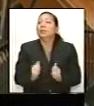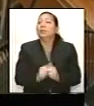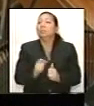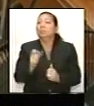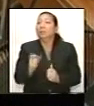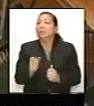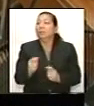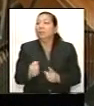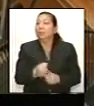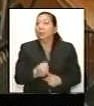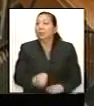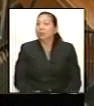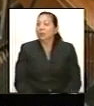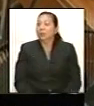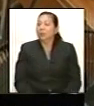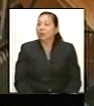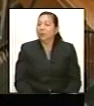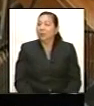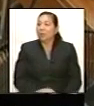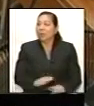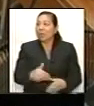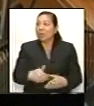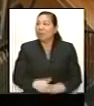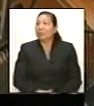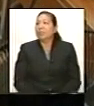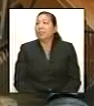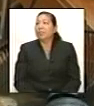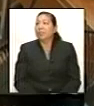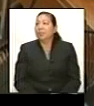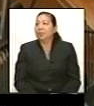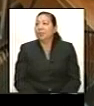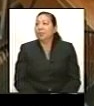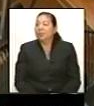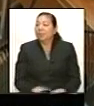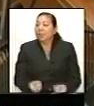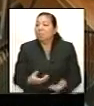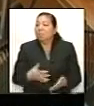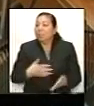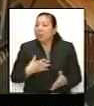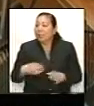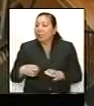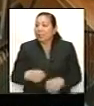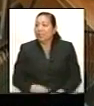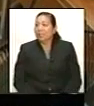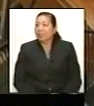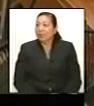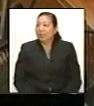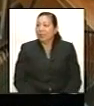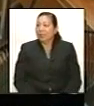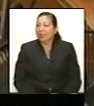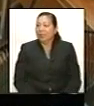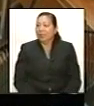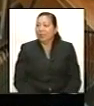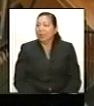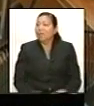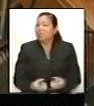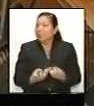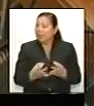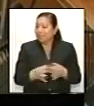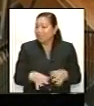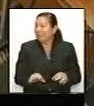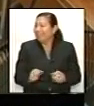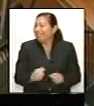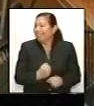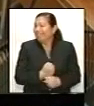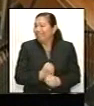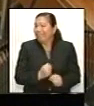personas que nos atacan solamente por denunciar? ¿Dónde podemos ir? ¿Qué podemos hacer? Es una situación de bastante impotencia,